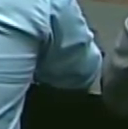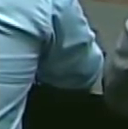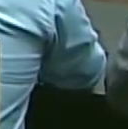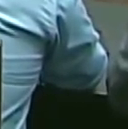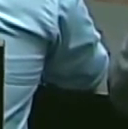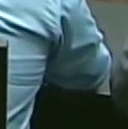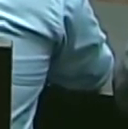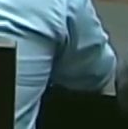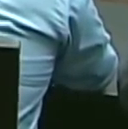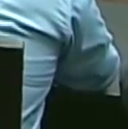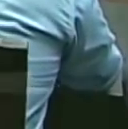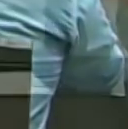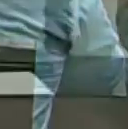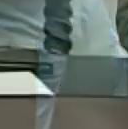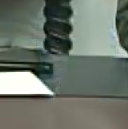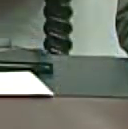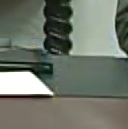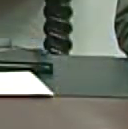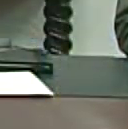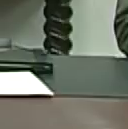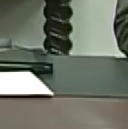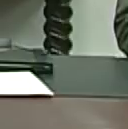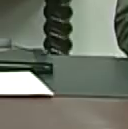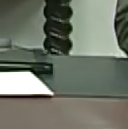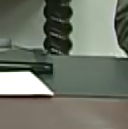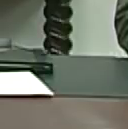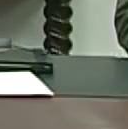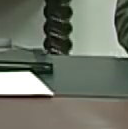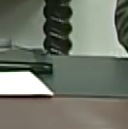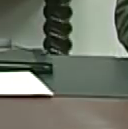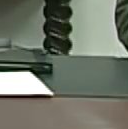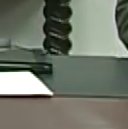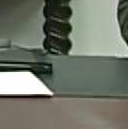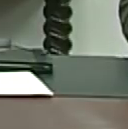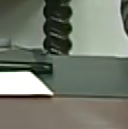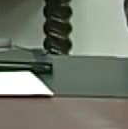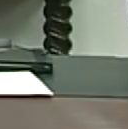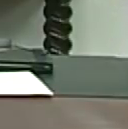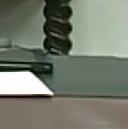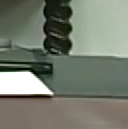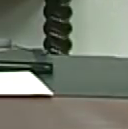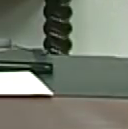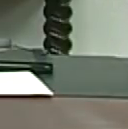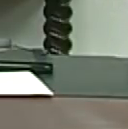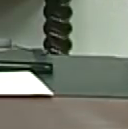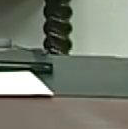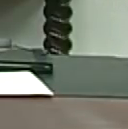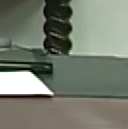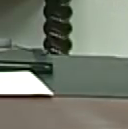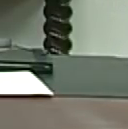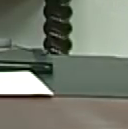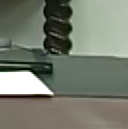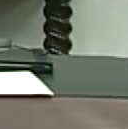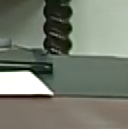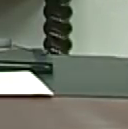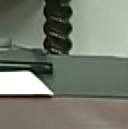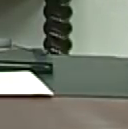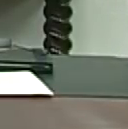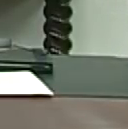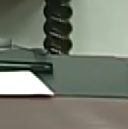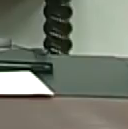recordando al gran Néstor Kirchner, a la gran Argentina, a la República Argentina, y recordar los momentos